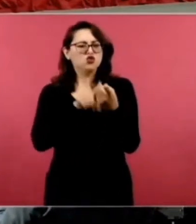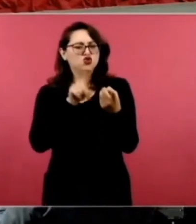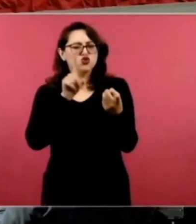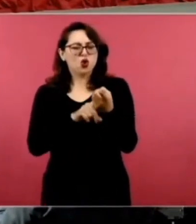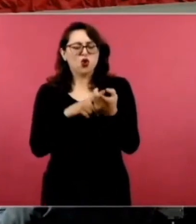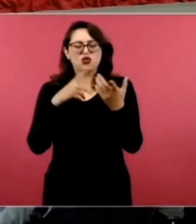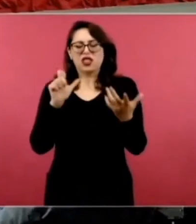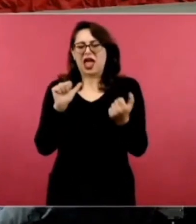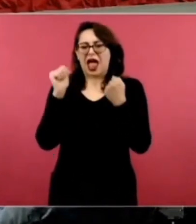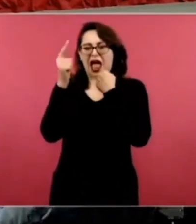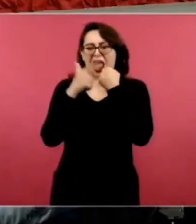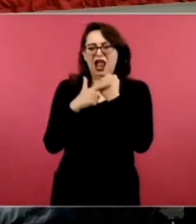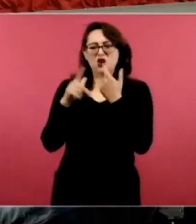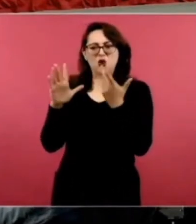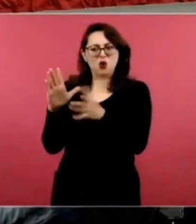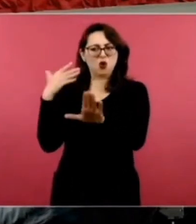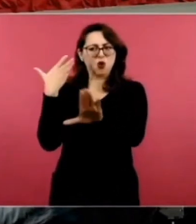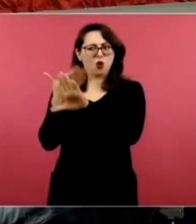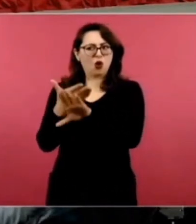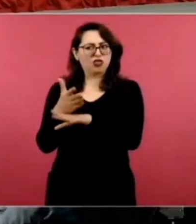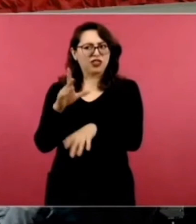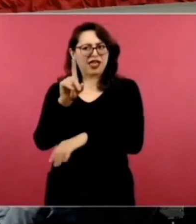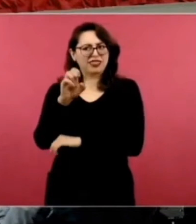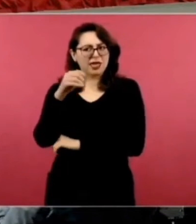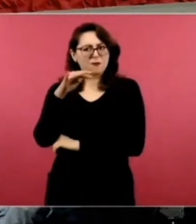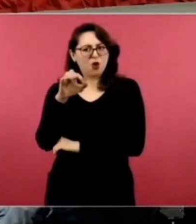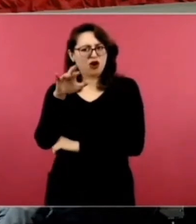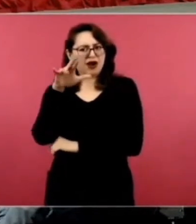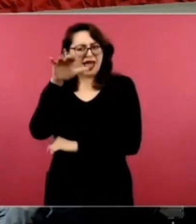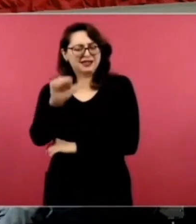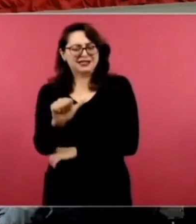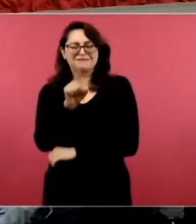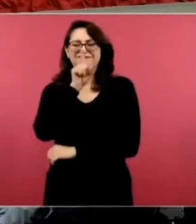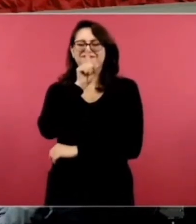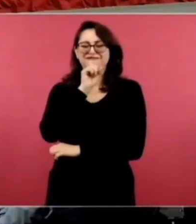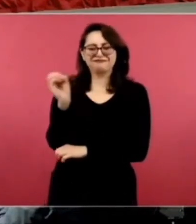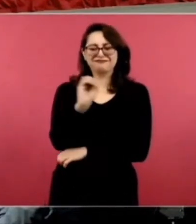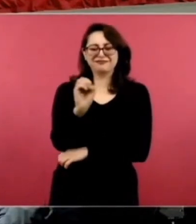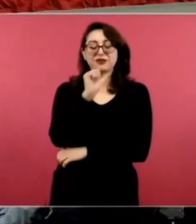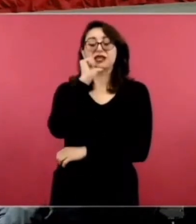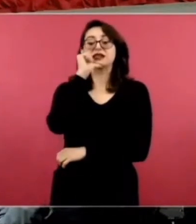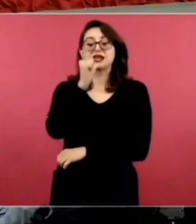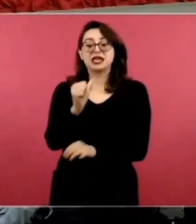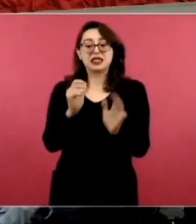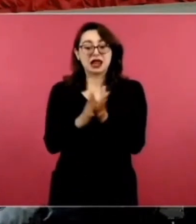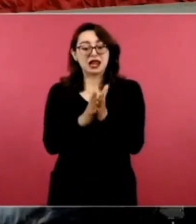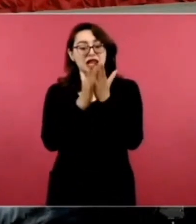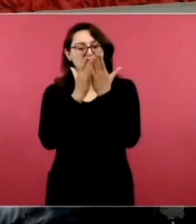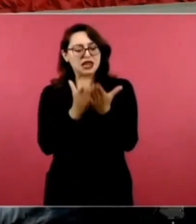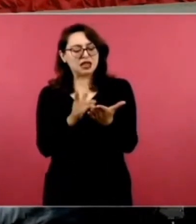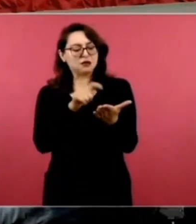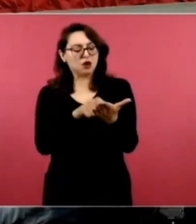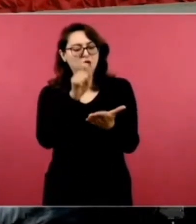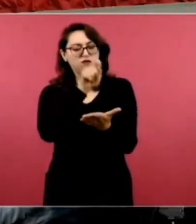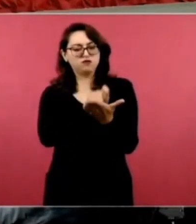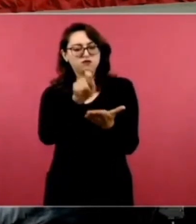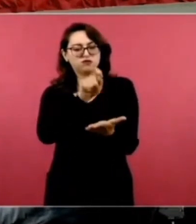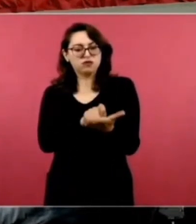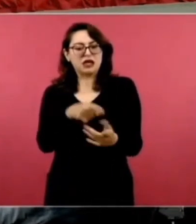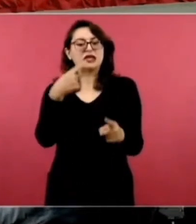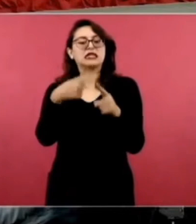los principios y los ideales de nuestra democracia? Son obras escritas dentro de una voluntad positiva